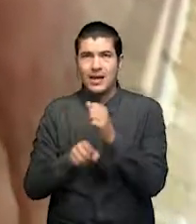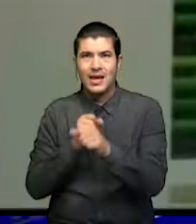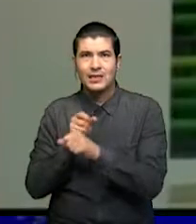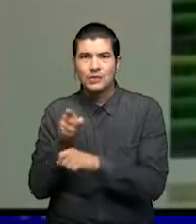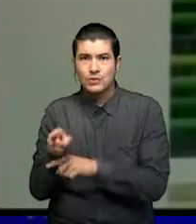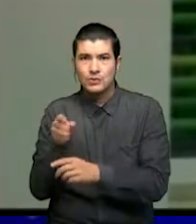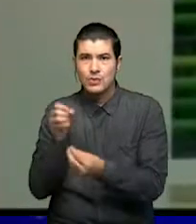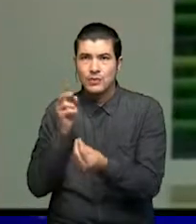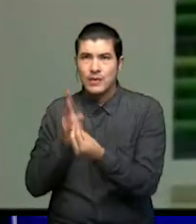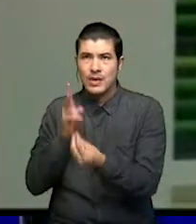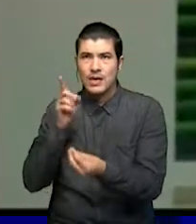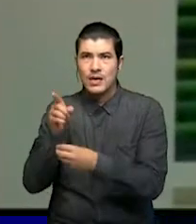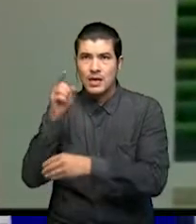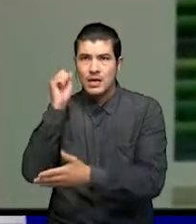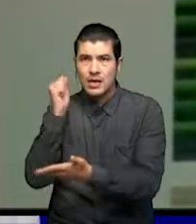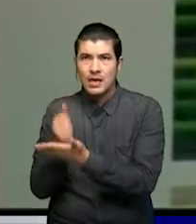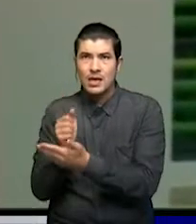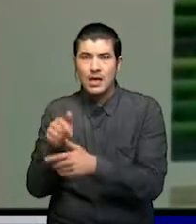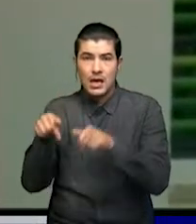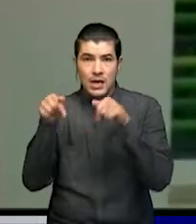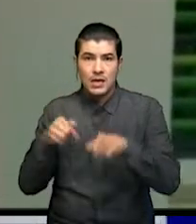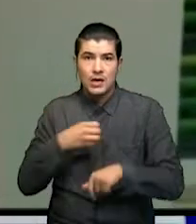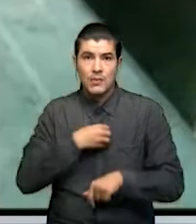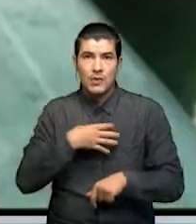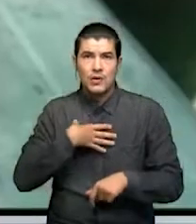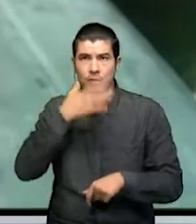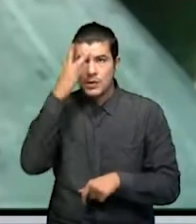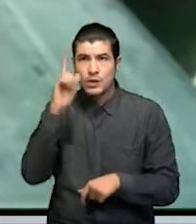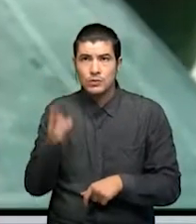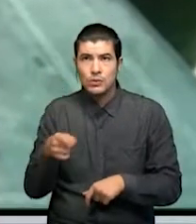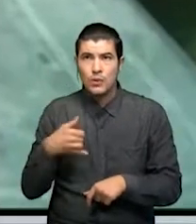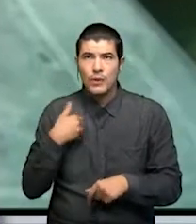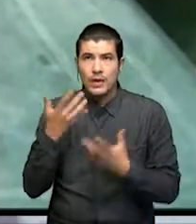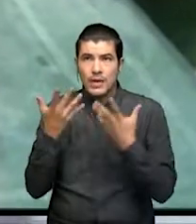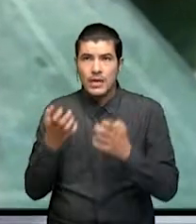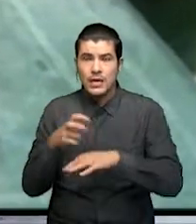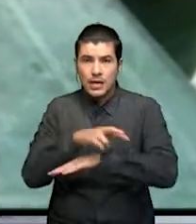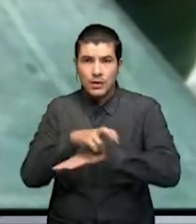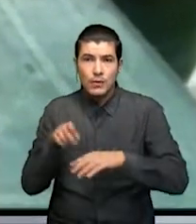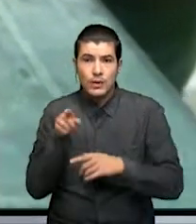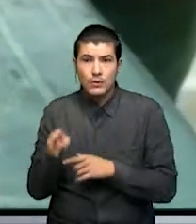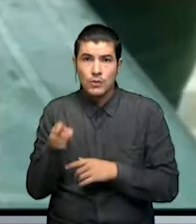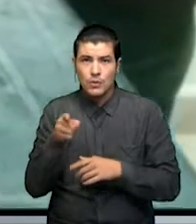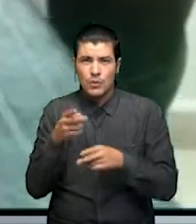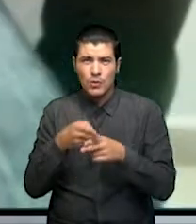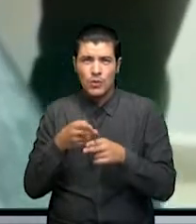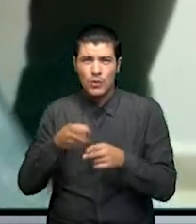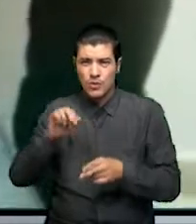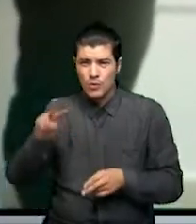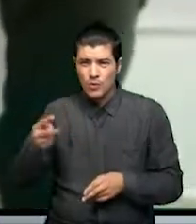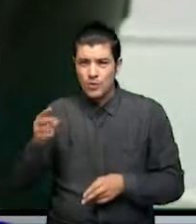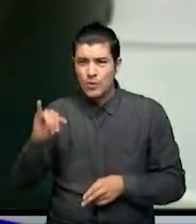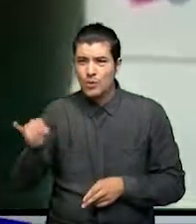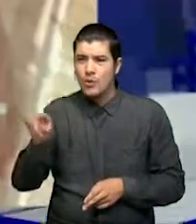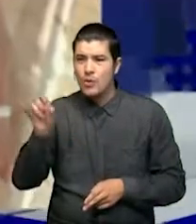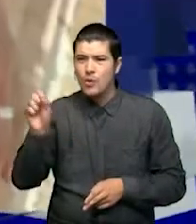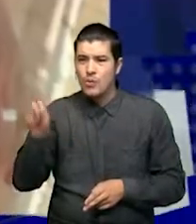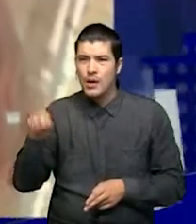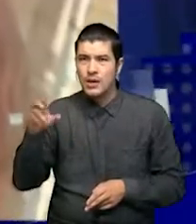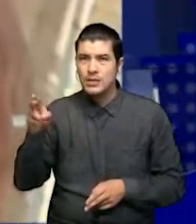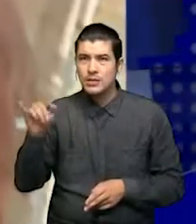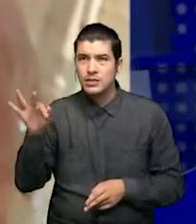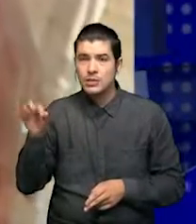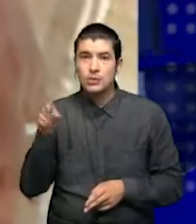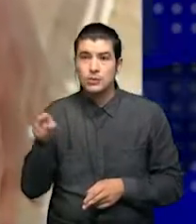ataque homicida en bucaramanga en esta oportunidad por hurtar un teléfono celular alias juancito le causa heridas con arma blanca lo que minutos más tarde